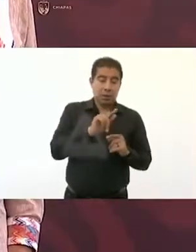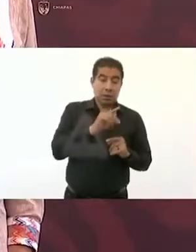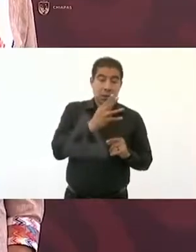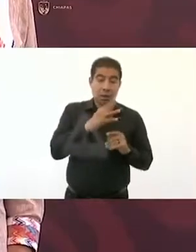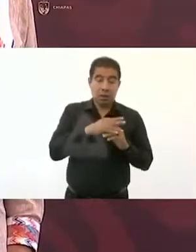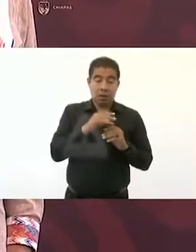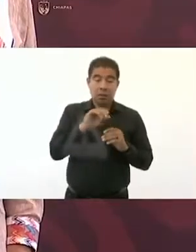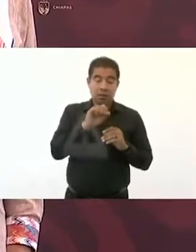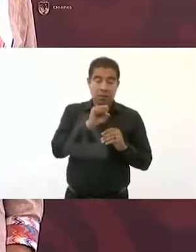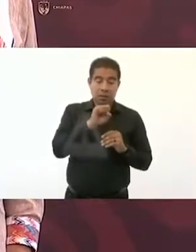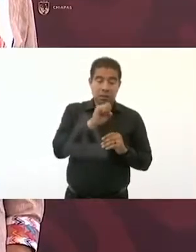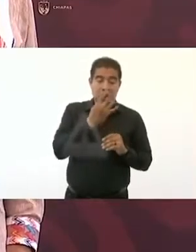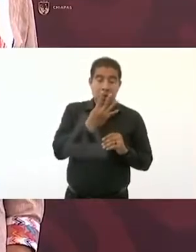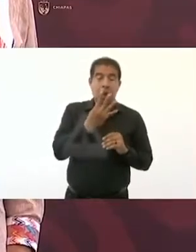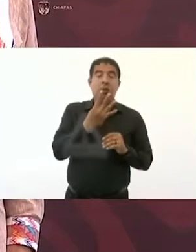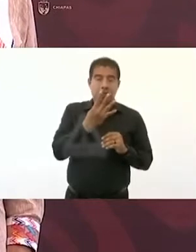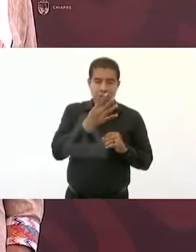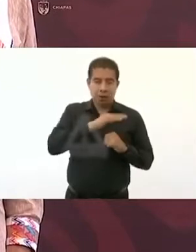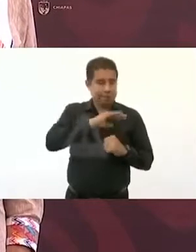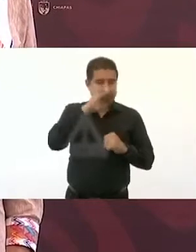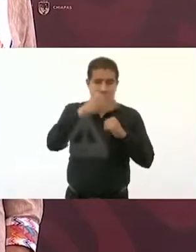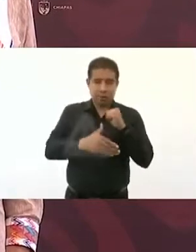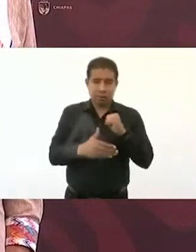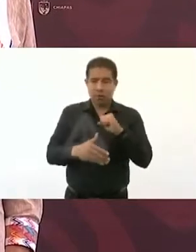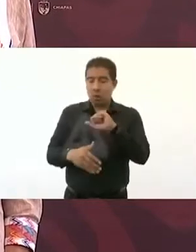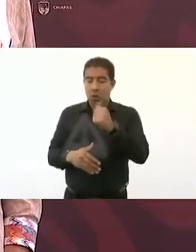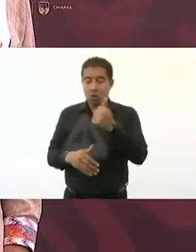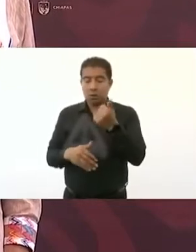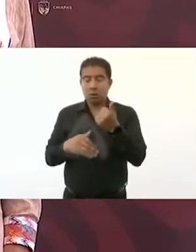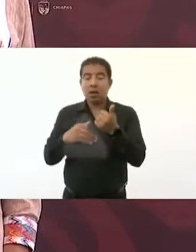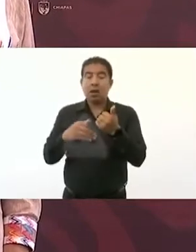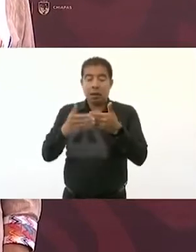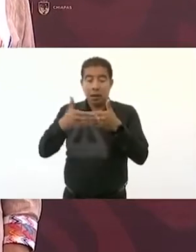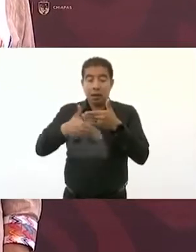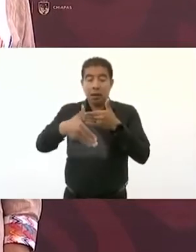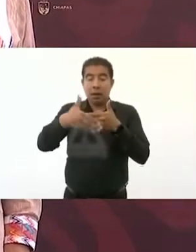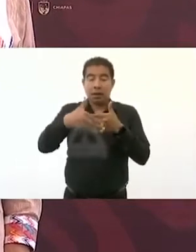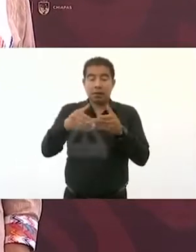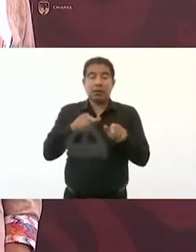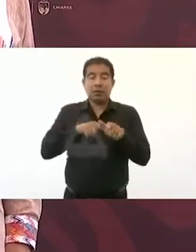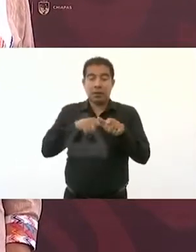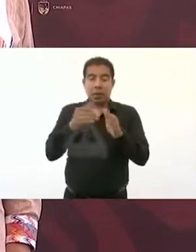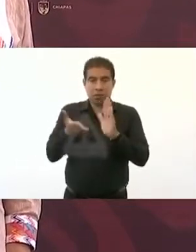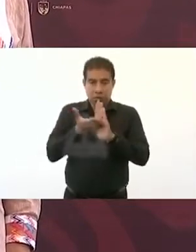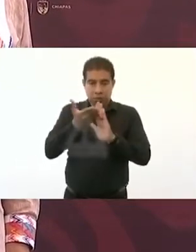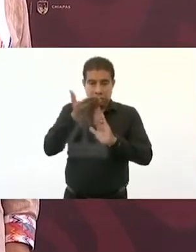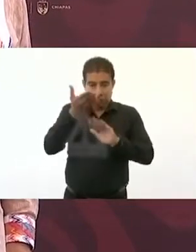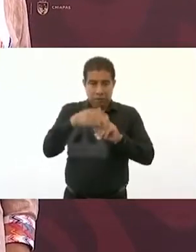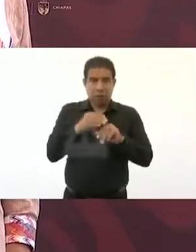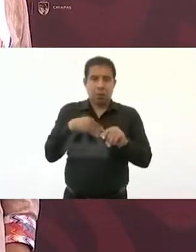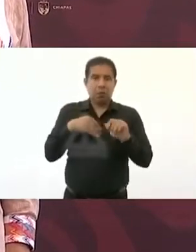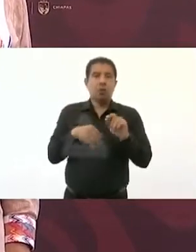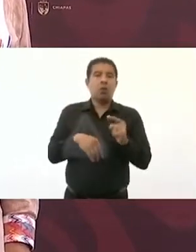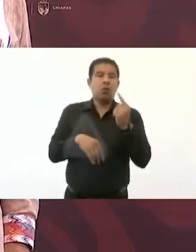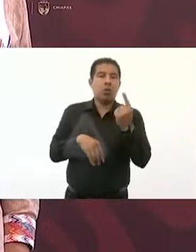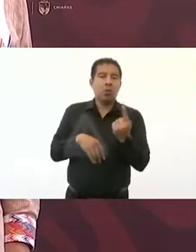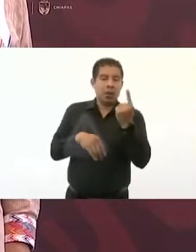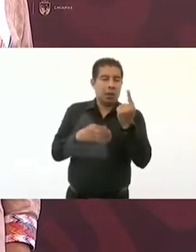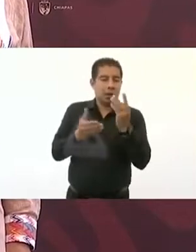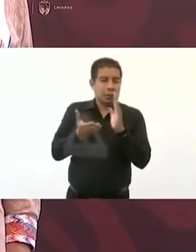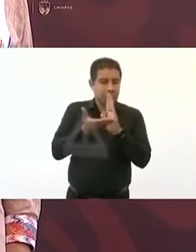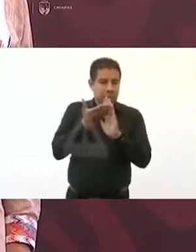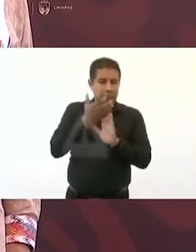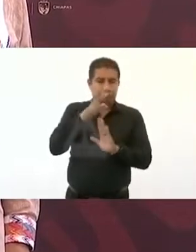y 11 en ejecución. Una sucursal tipo tiene un costo de $2,221,000 en la obra